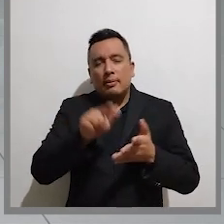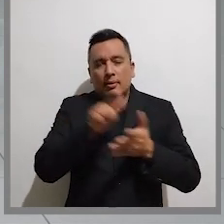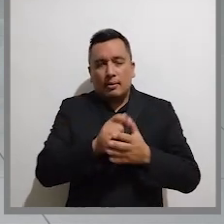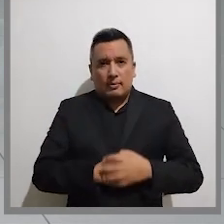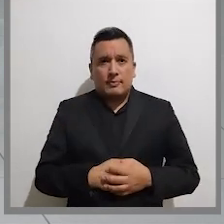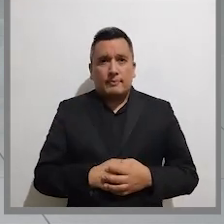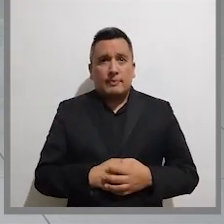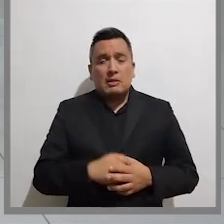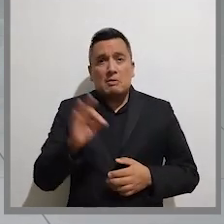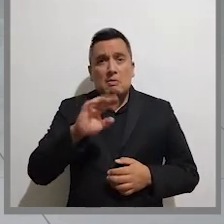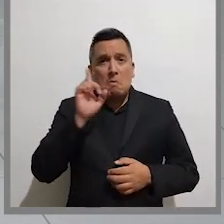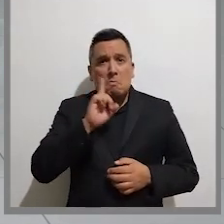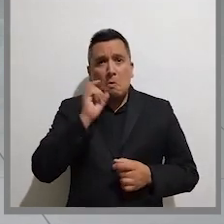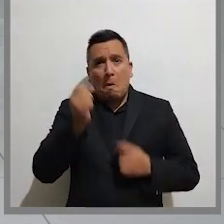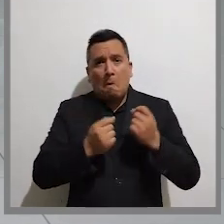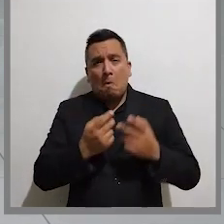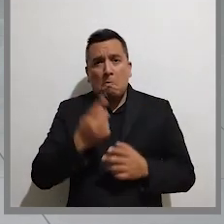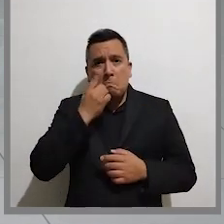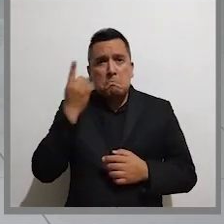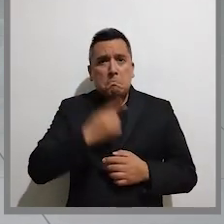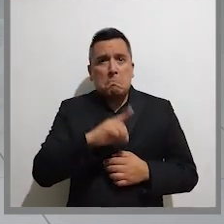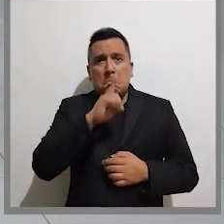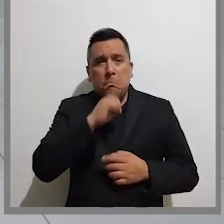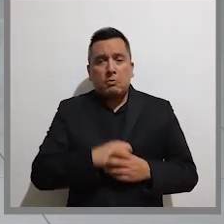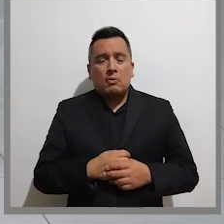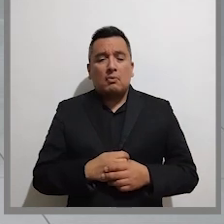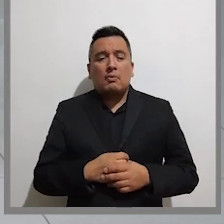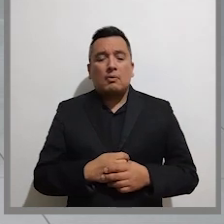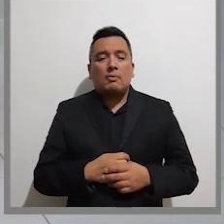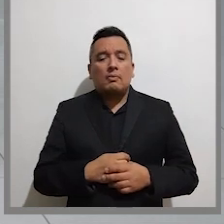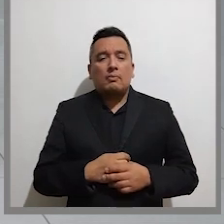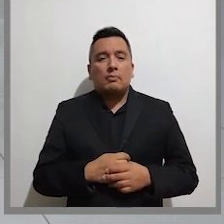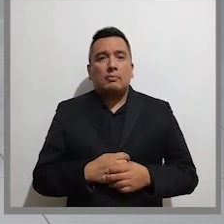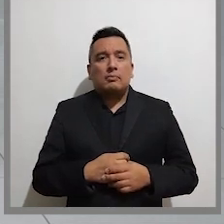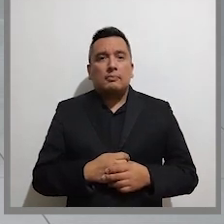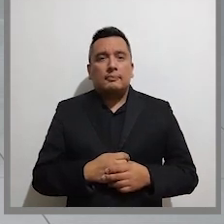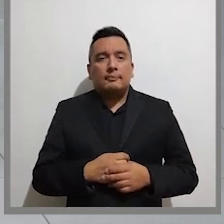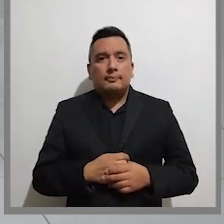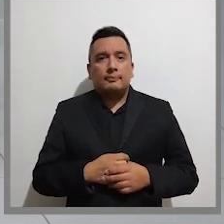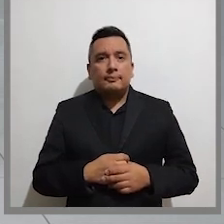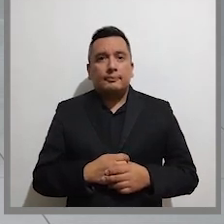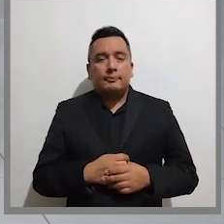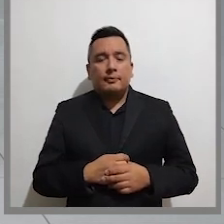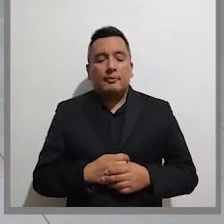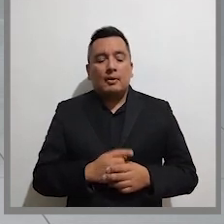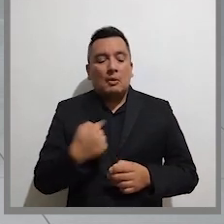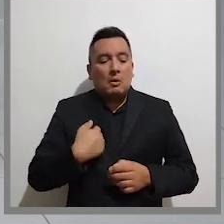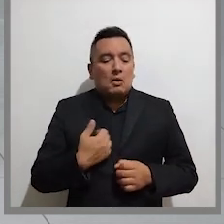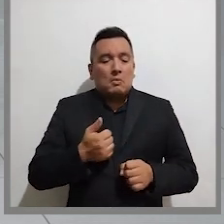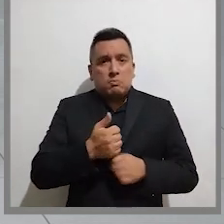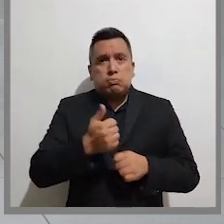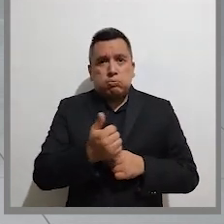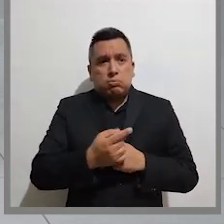mujeres probablemente no denuncien o no señalen o no demanden, el término que queramos utilizar, que son víctimas de